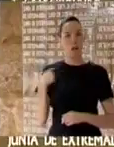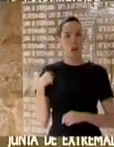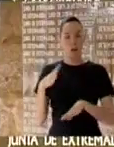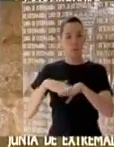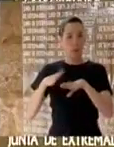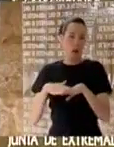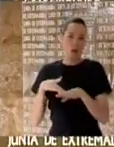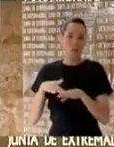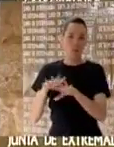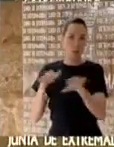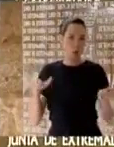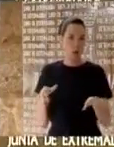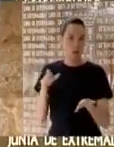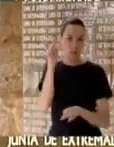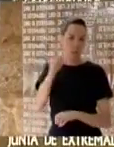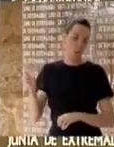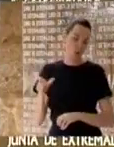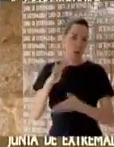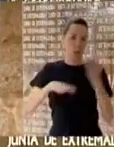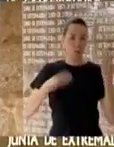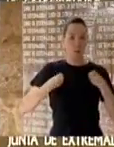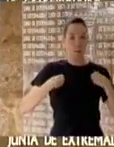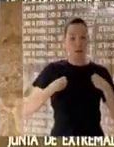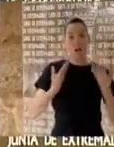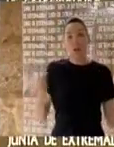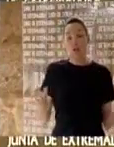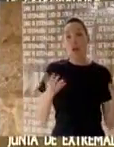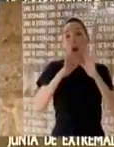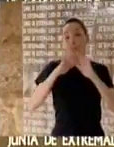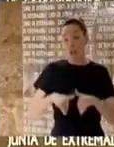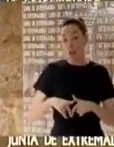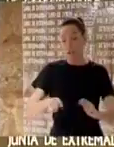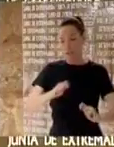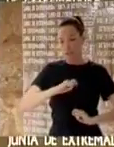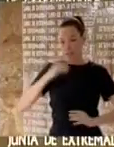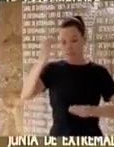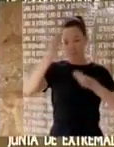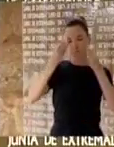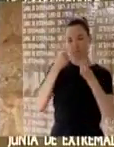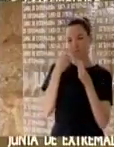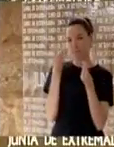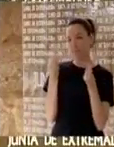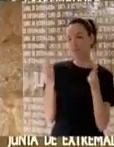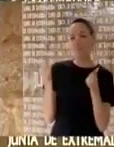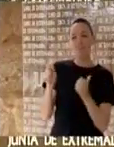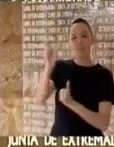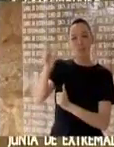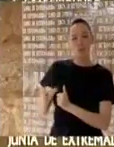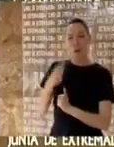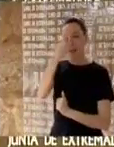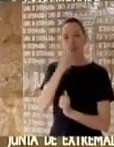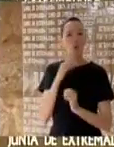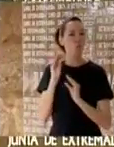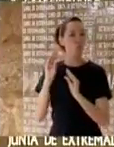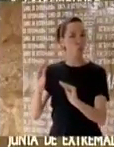Y en consecuencia, hasta que, en fin, esas dudas que nos ha suscitado pues, la actitud y también la palabra del señor